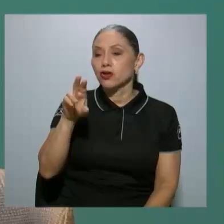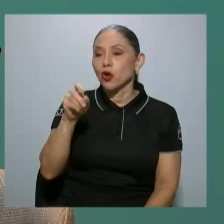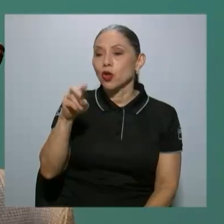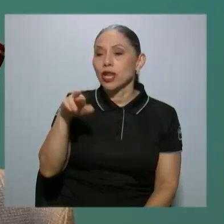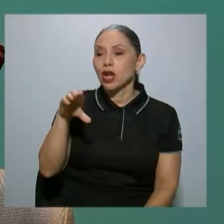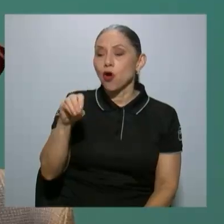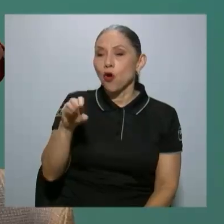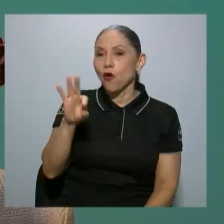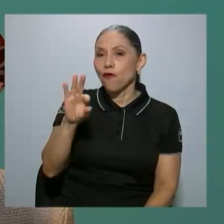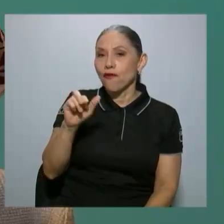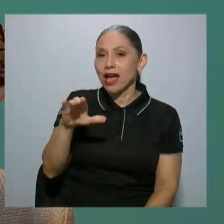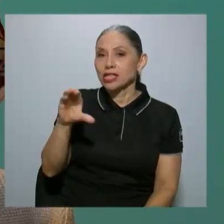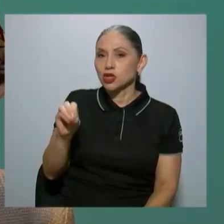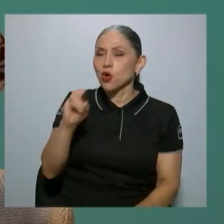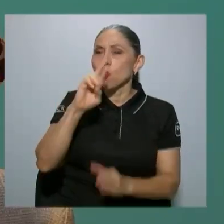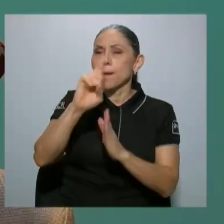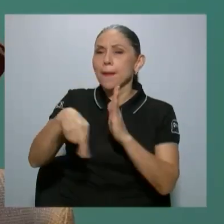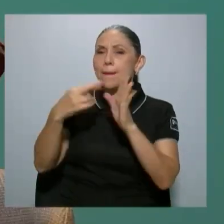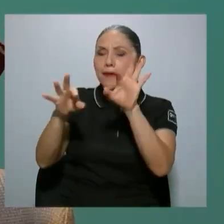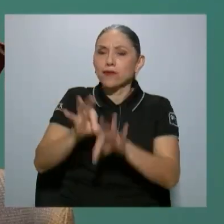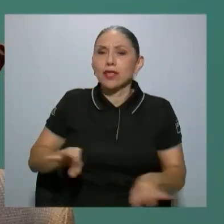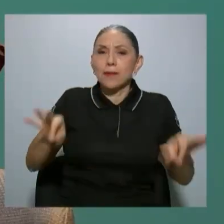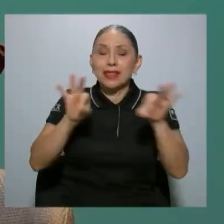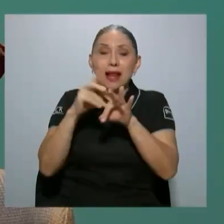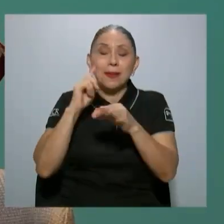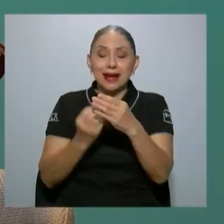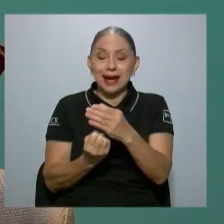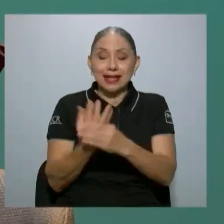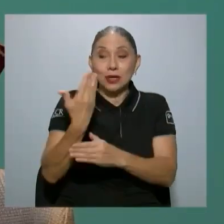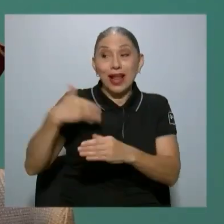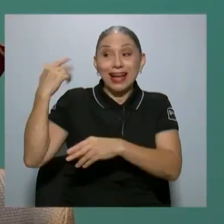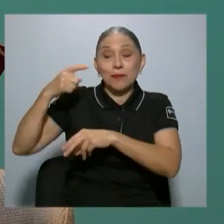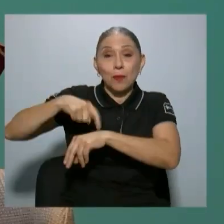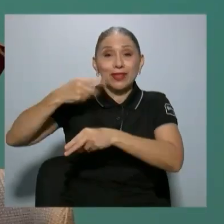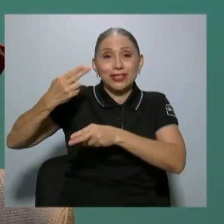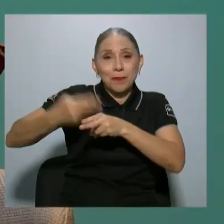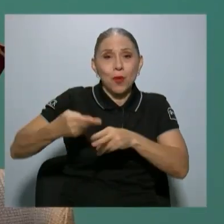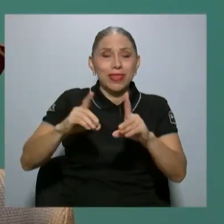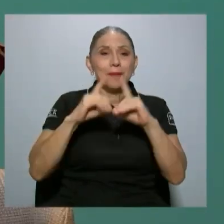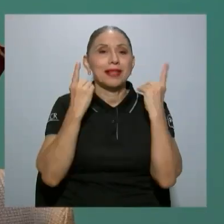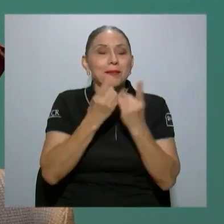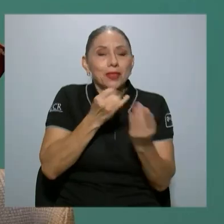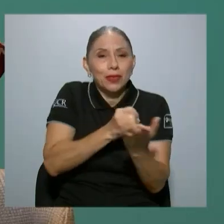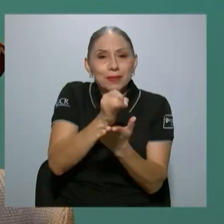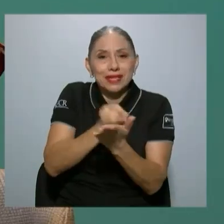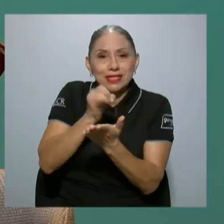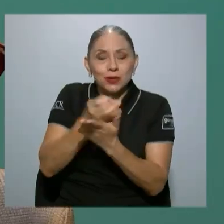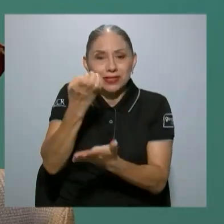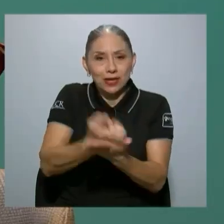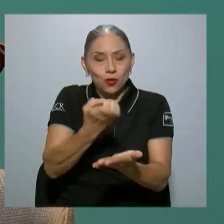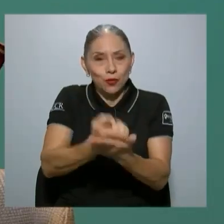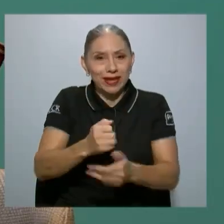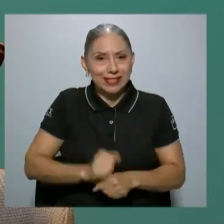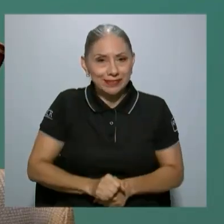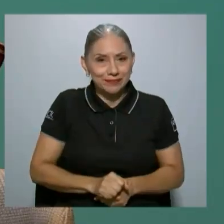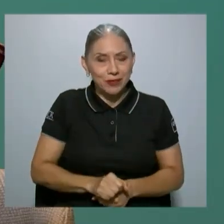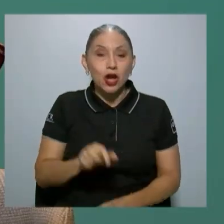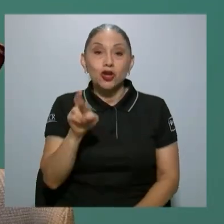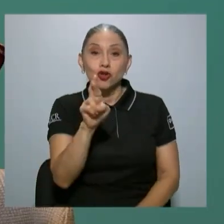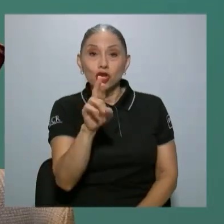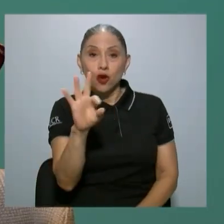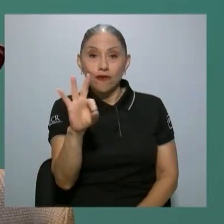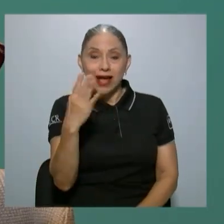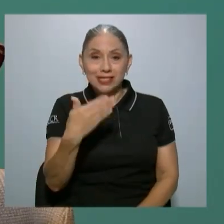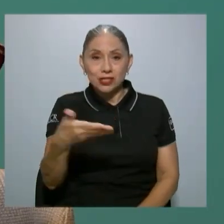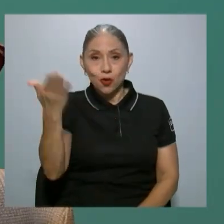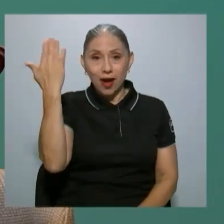papel fundamental en la creación de lo que se llamó en ese momento Departamento de Investigaciones Económicas. Don Rodrigo Facio había